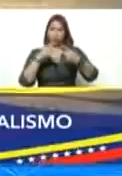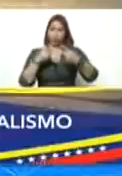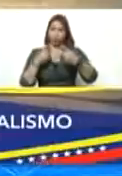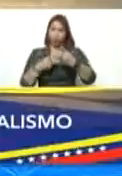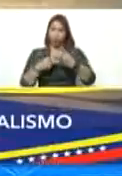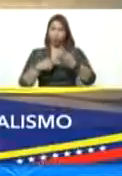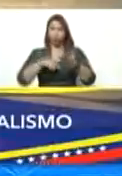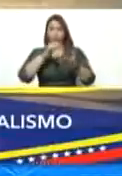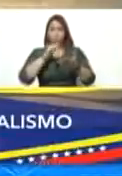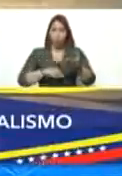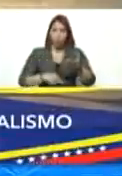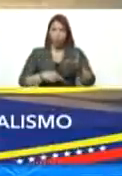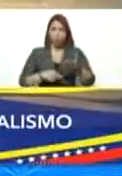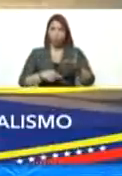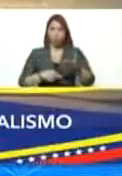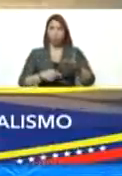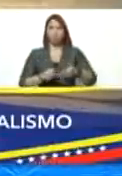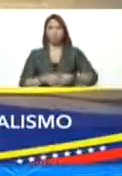contrato colectivo.